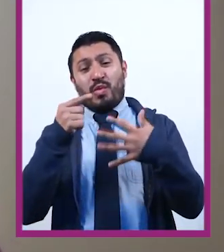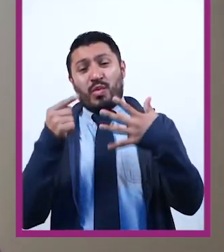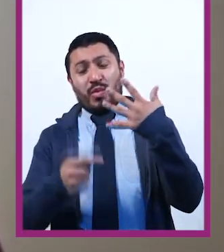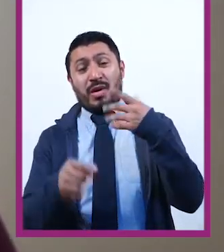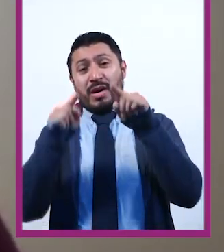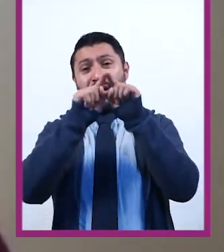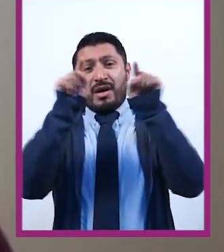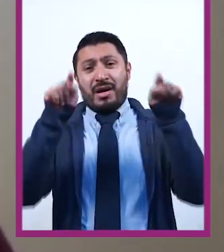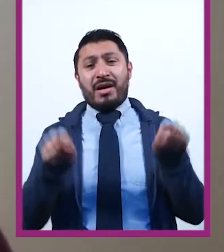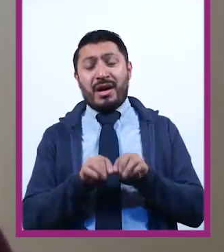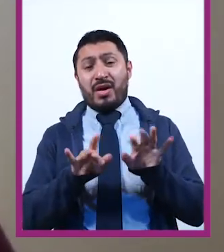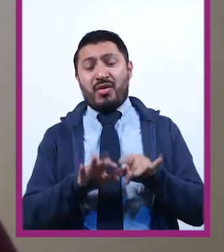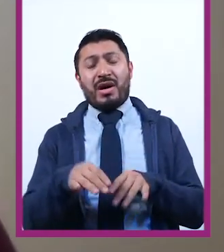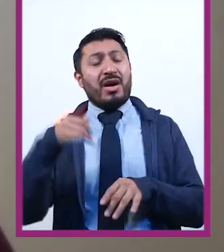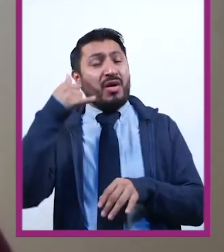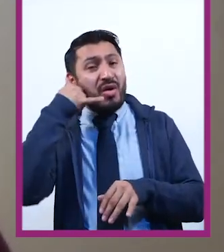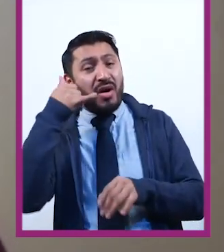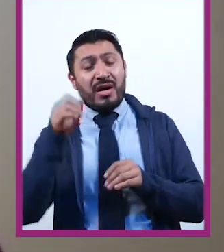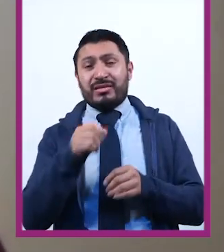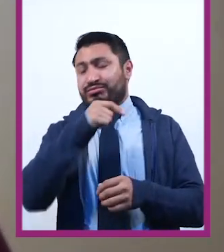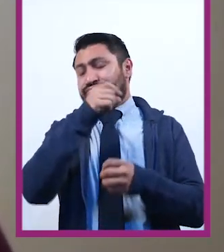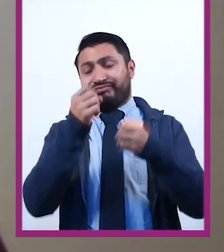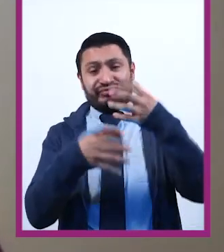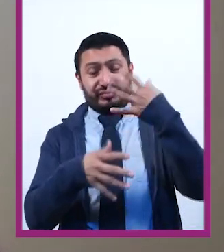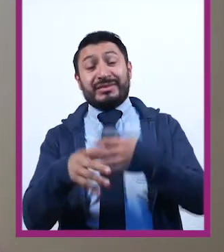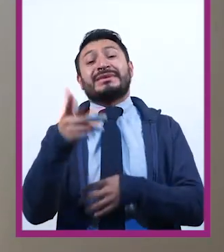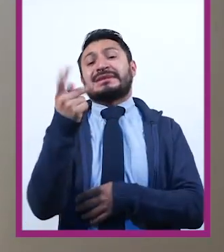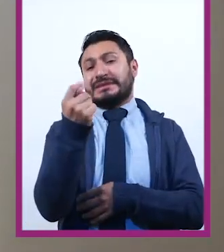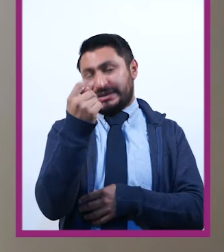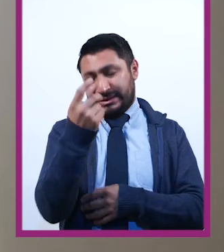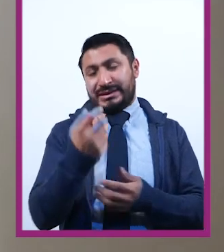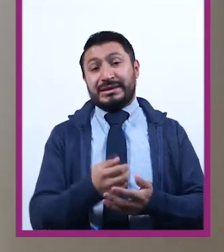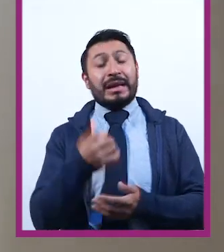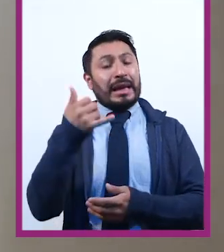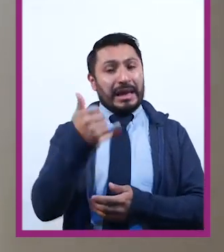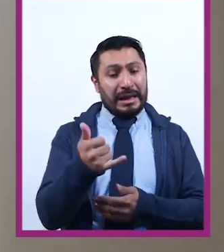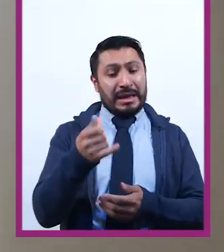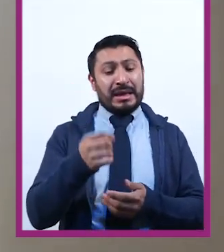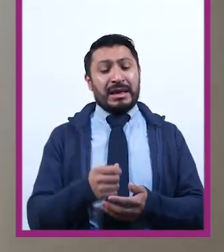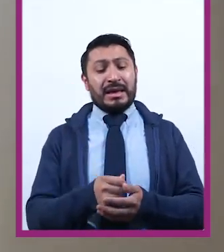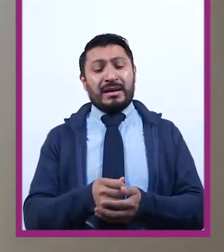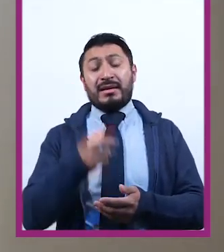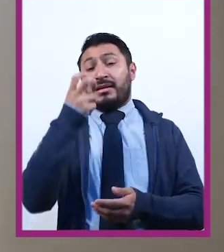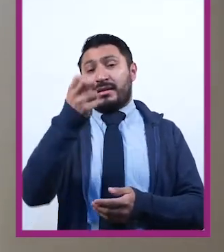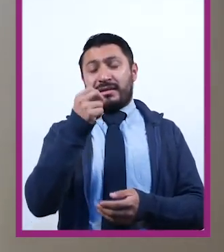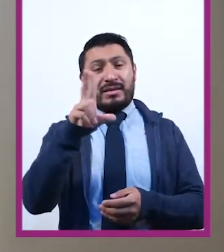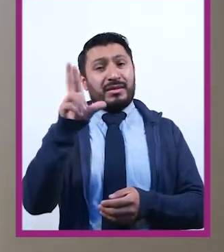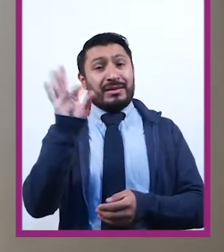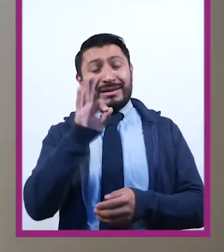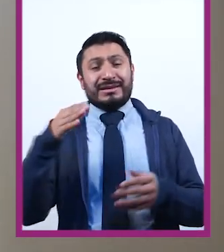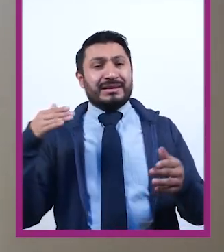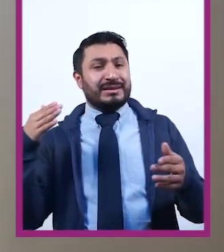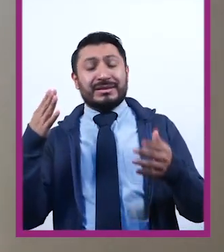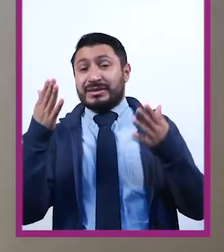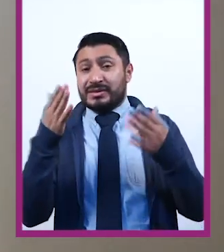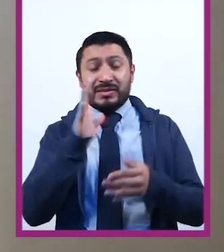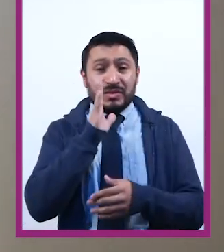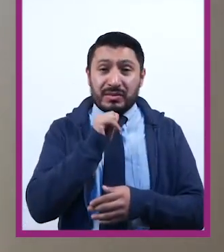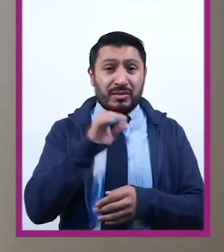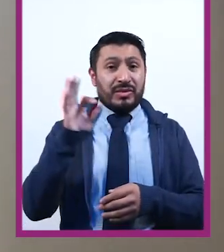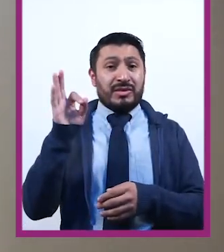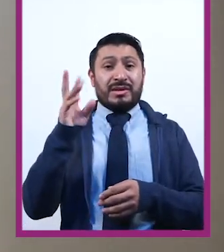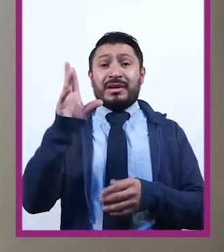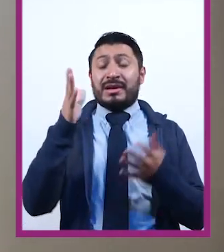tecnologías, computadoras, teléfonos, etcétera, televisión, y eso no sería posible de no ser